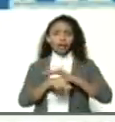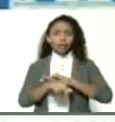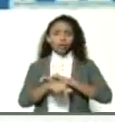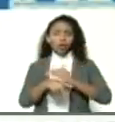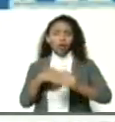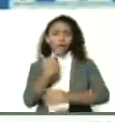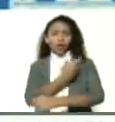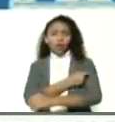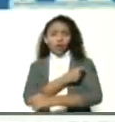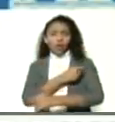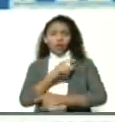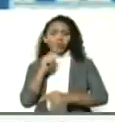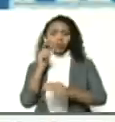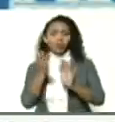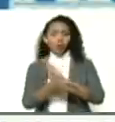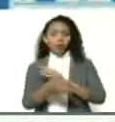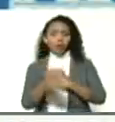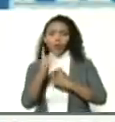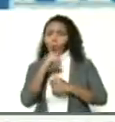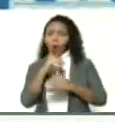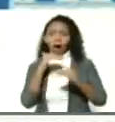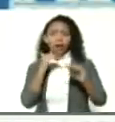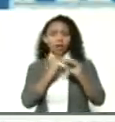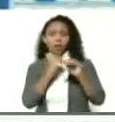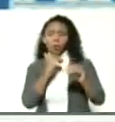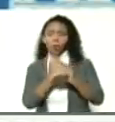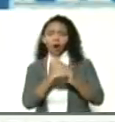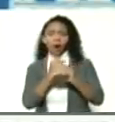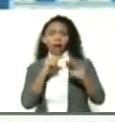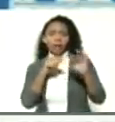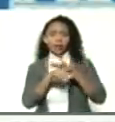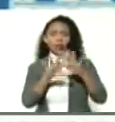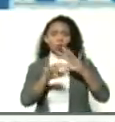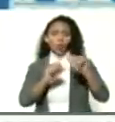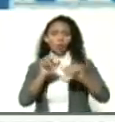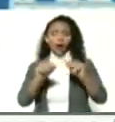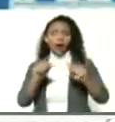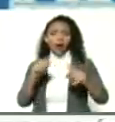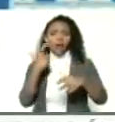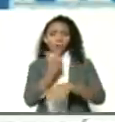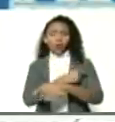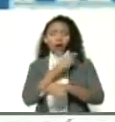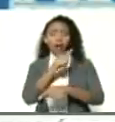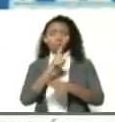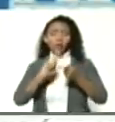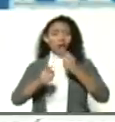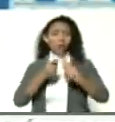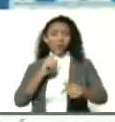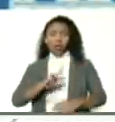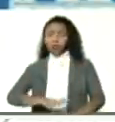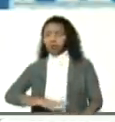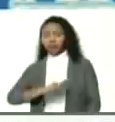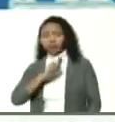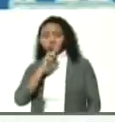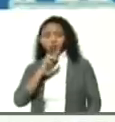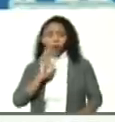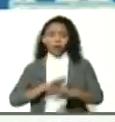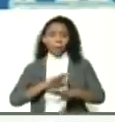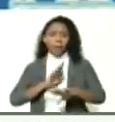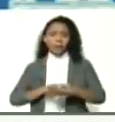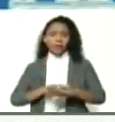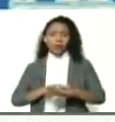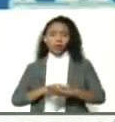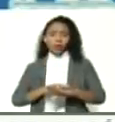vacunas, sobre la desigualdad en el acceso a las vacunas. Es una cosa realmente grotesca lo que está